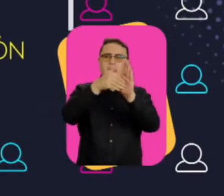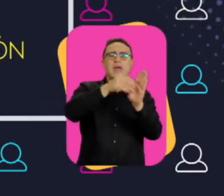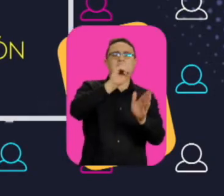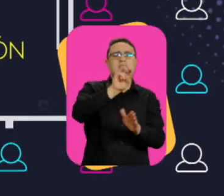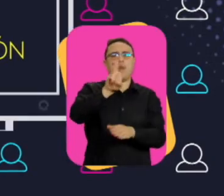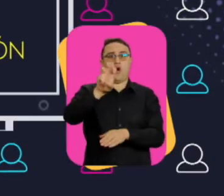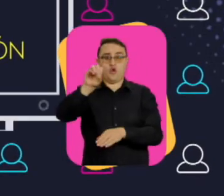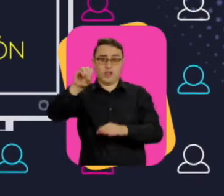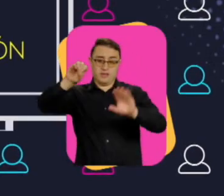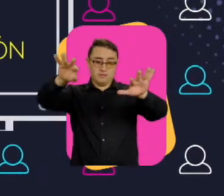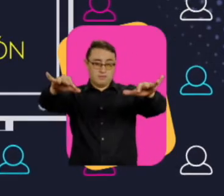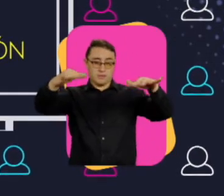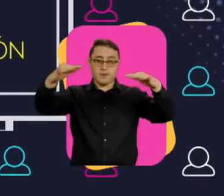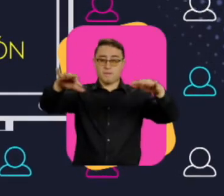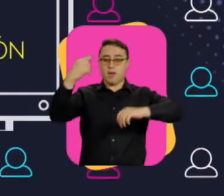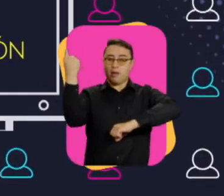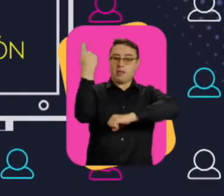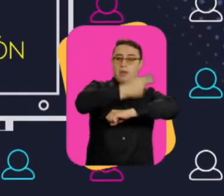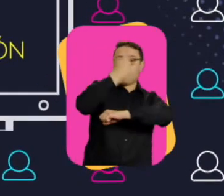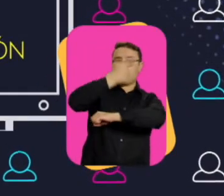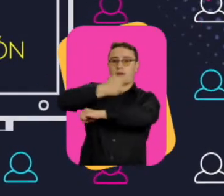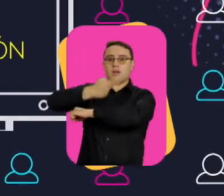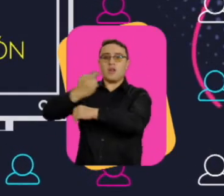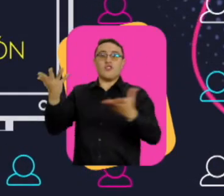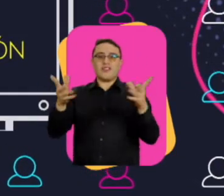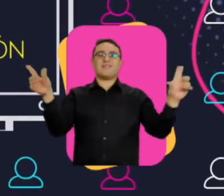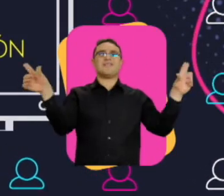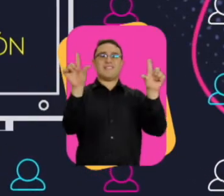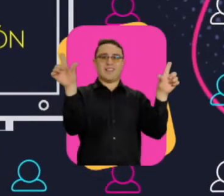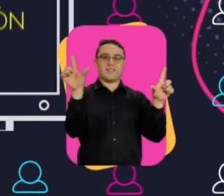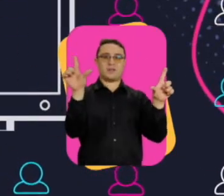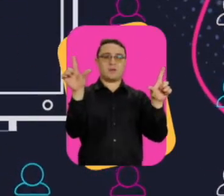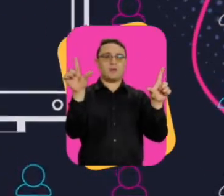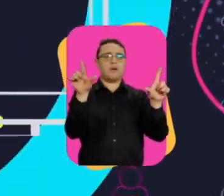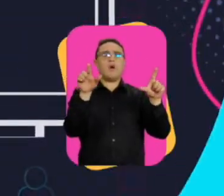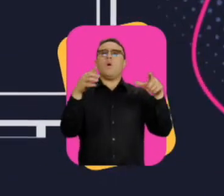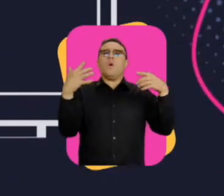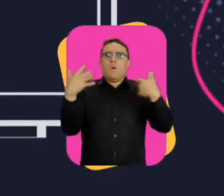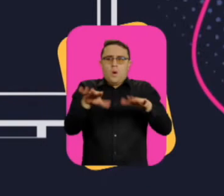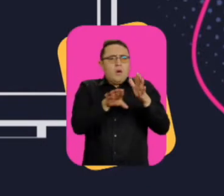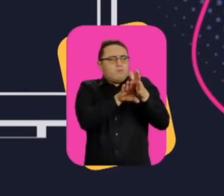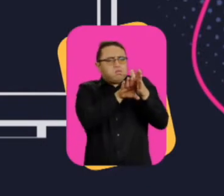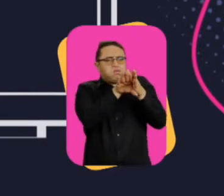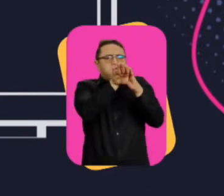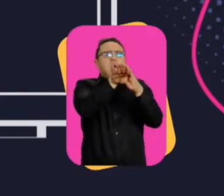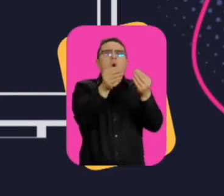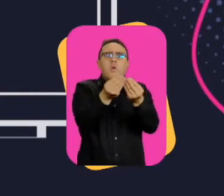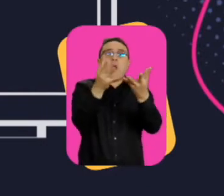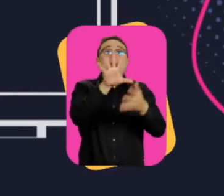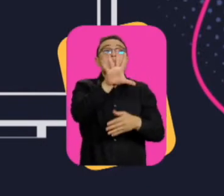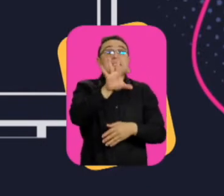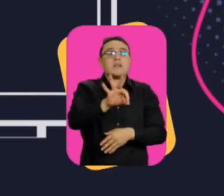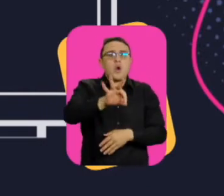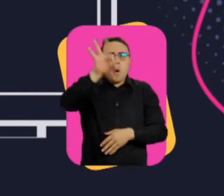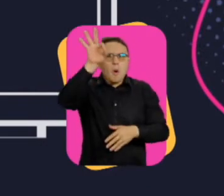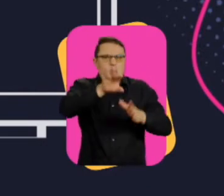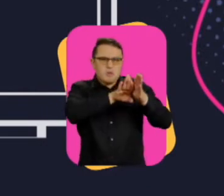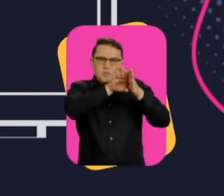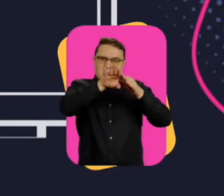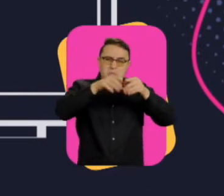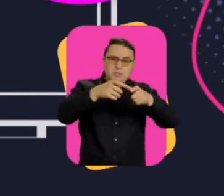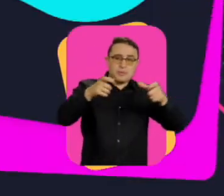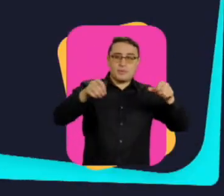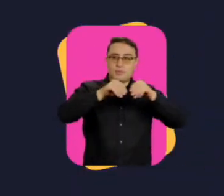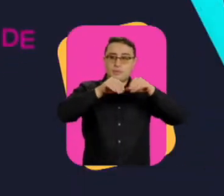422.080 televidentes diarios en pantallas de televisión, lo que refleja un crecimiento del 5% por este medio